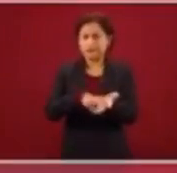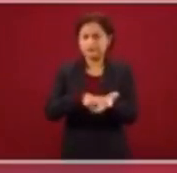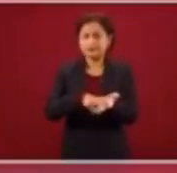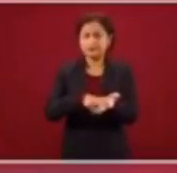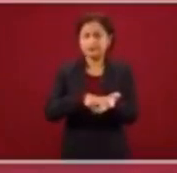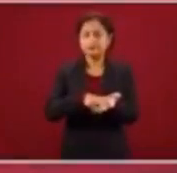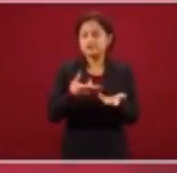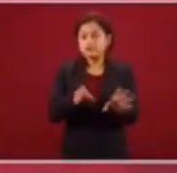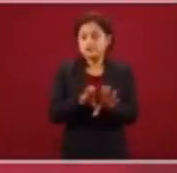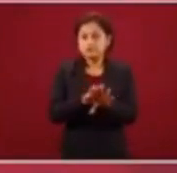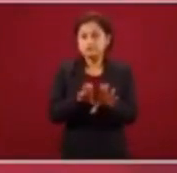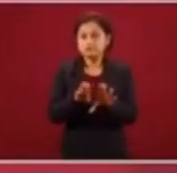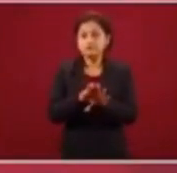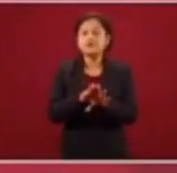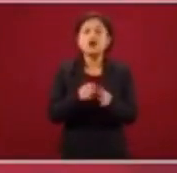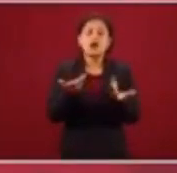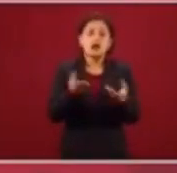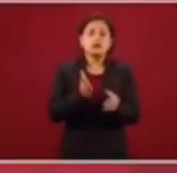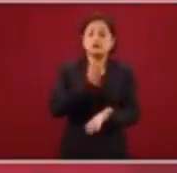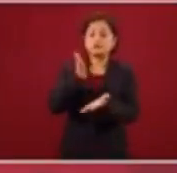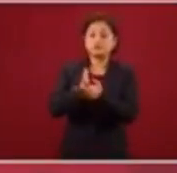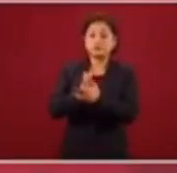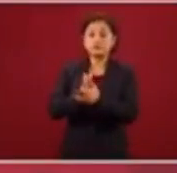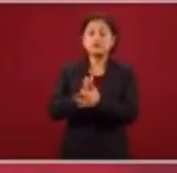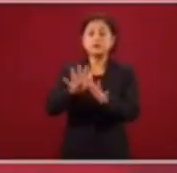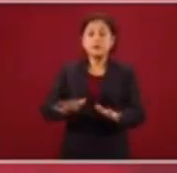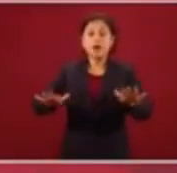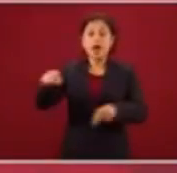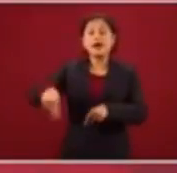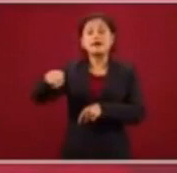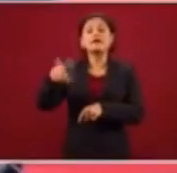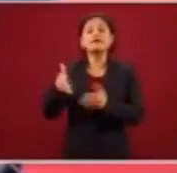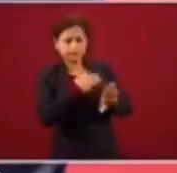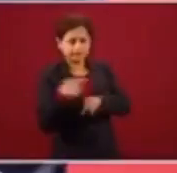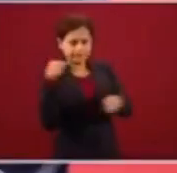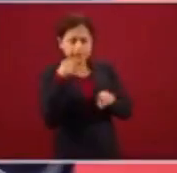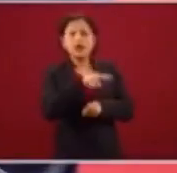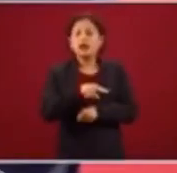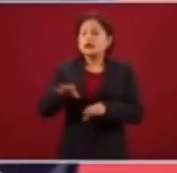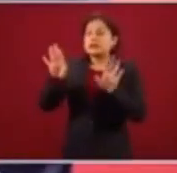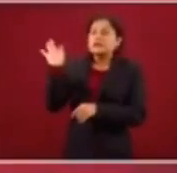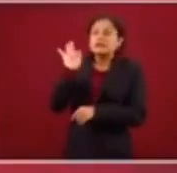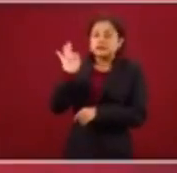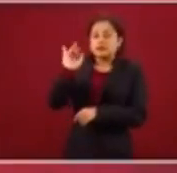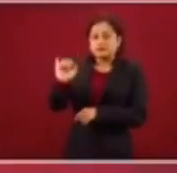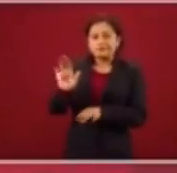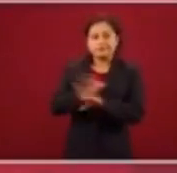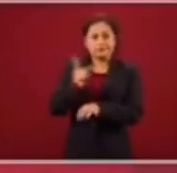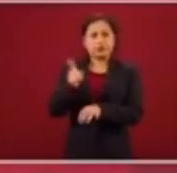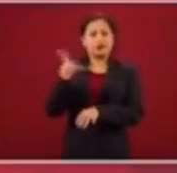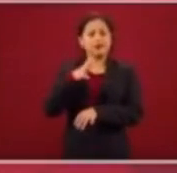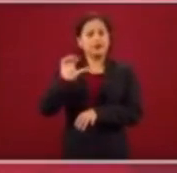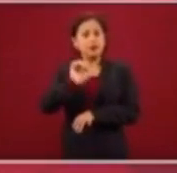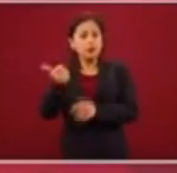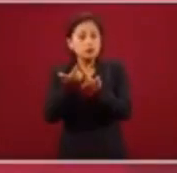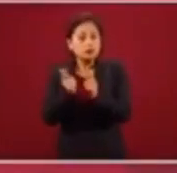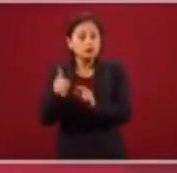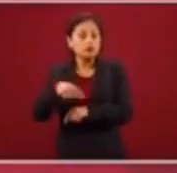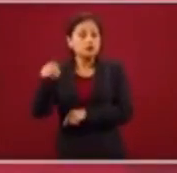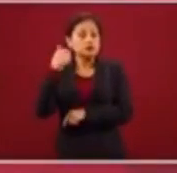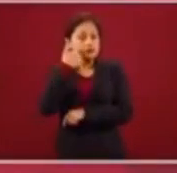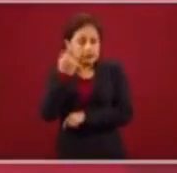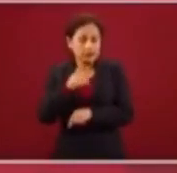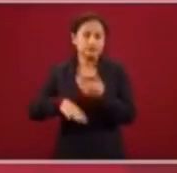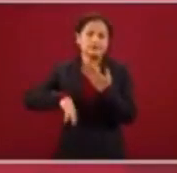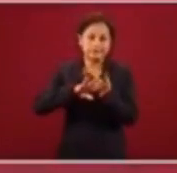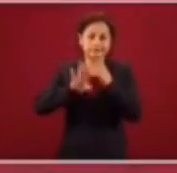en lanchas las plataformas y se roban esas sombras que para la producción cuales usted es el propósito era